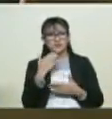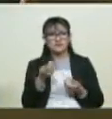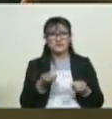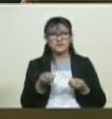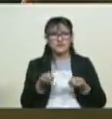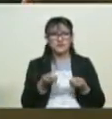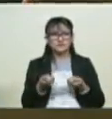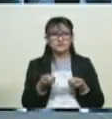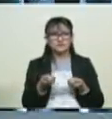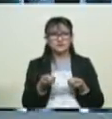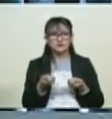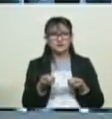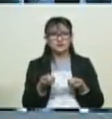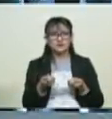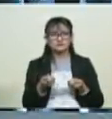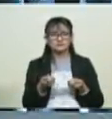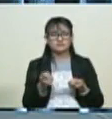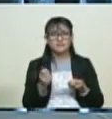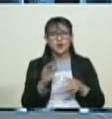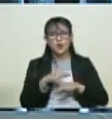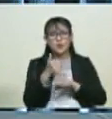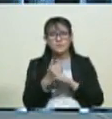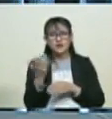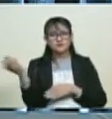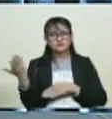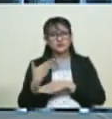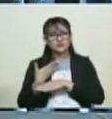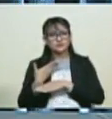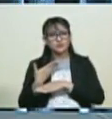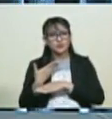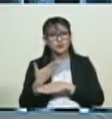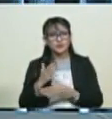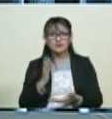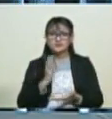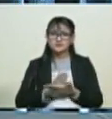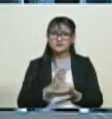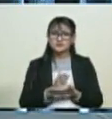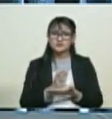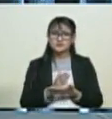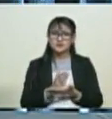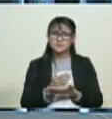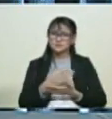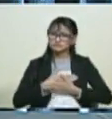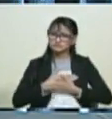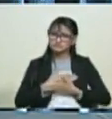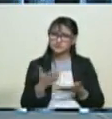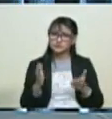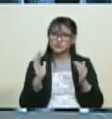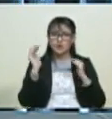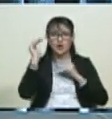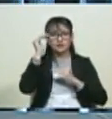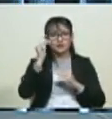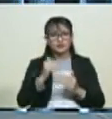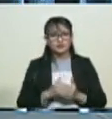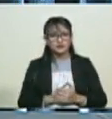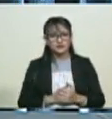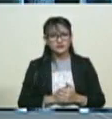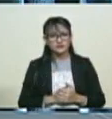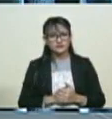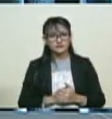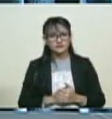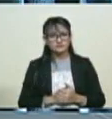que tenemos producto de las sanciones mucho más allá siempre estoy en la disposición de atender de